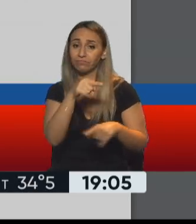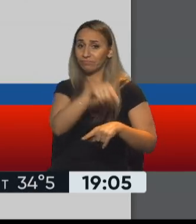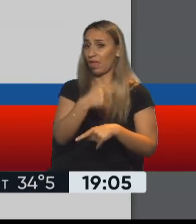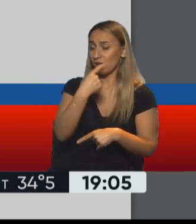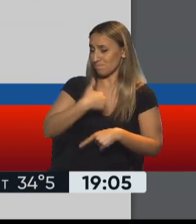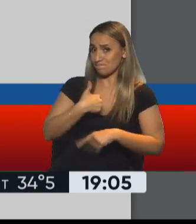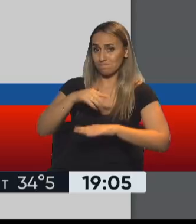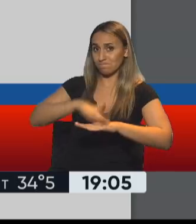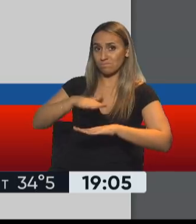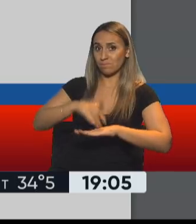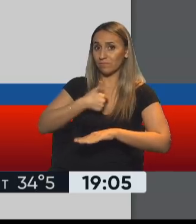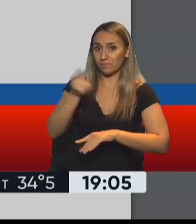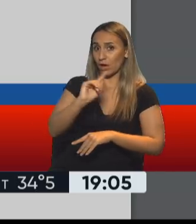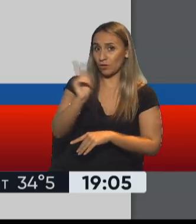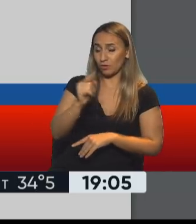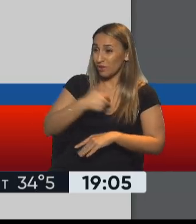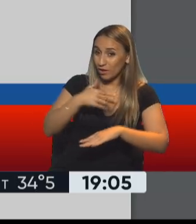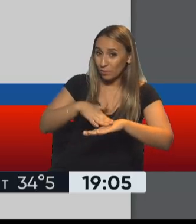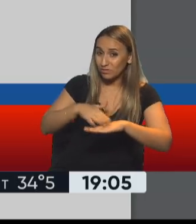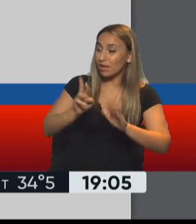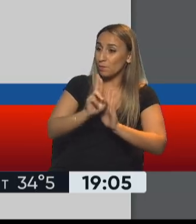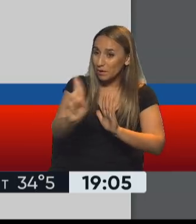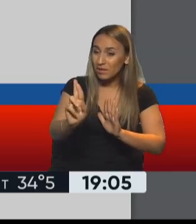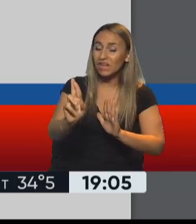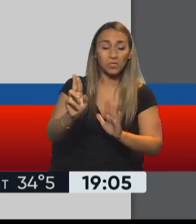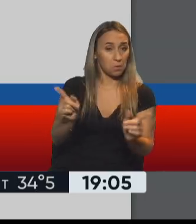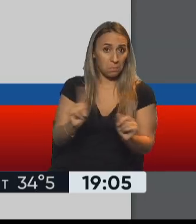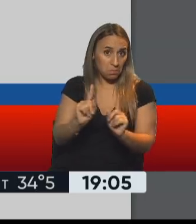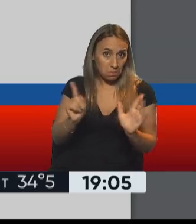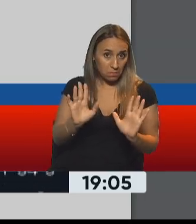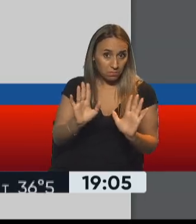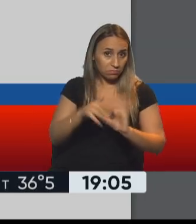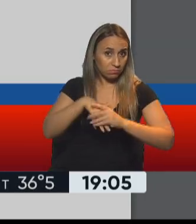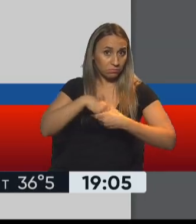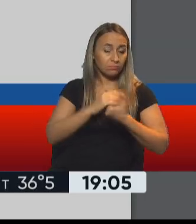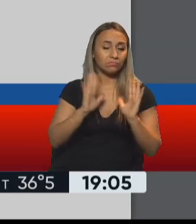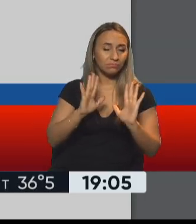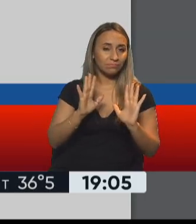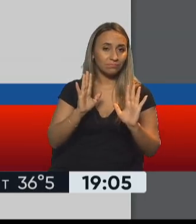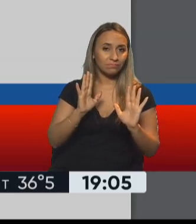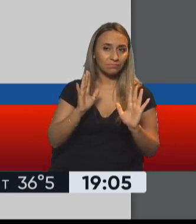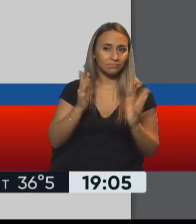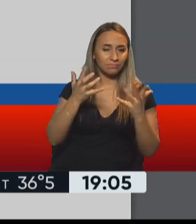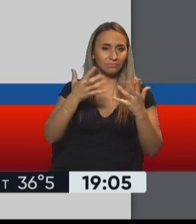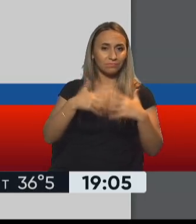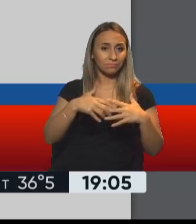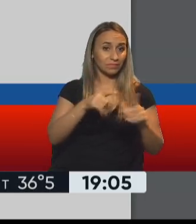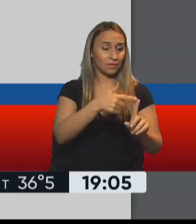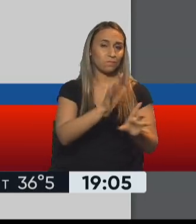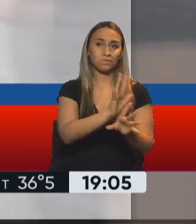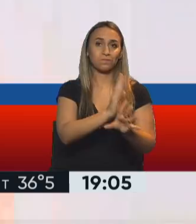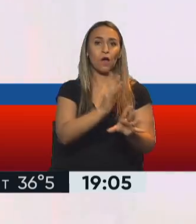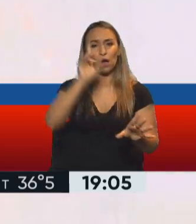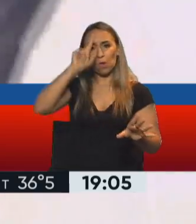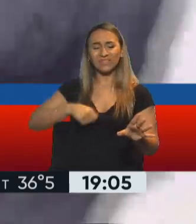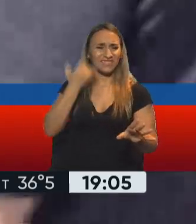para relevarlo del deber de guardar secreto, lo cual puso en su conocimiento en forma previa a la audiencia.